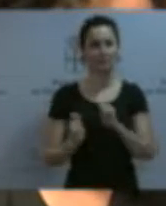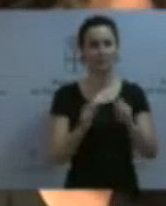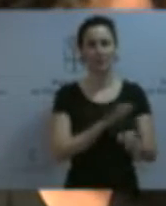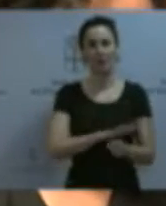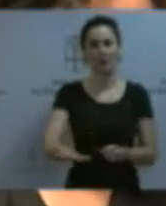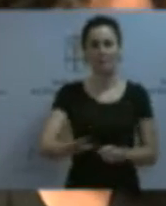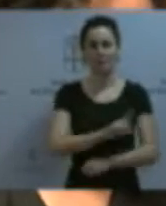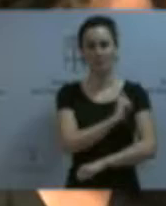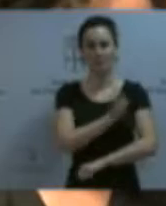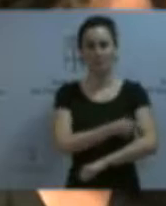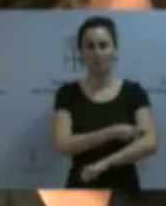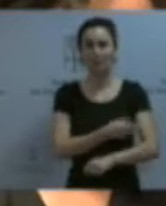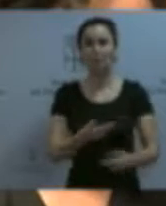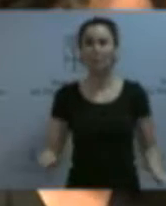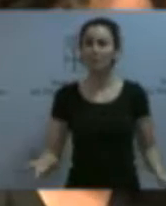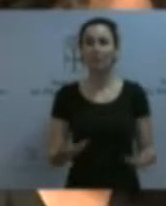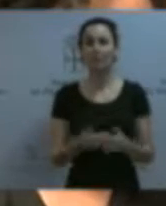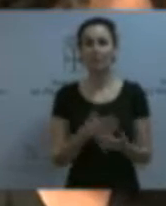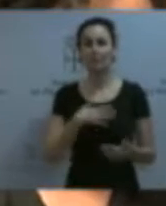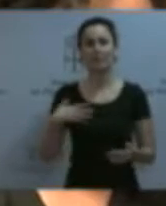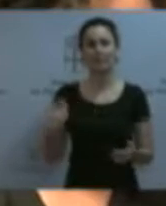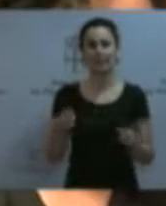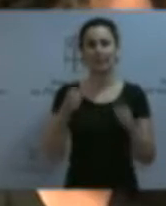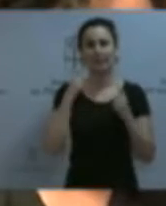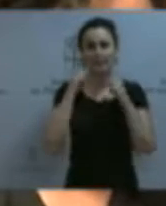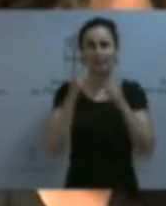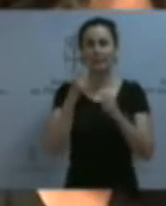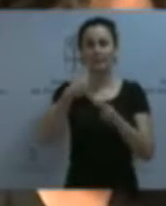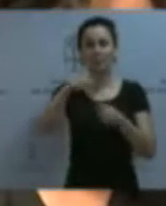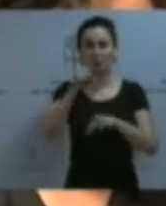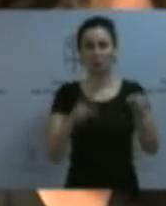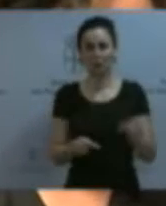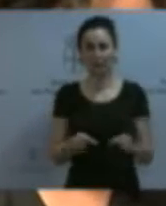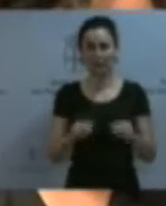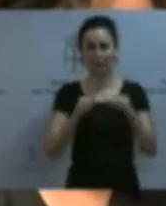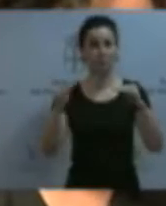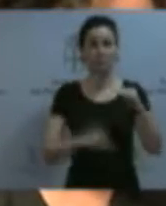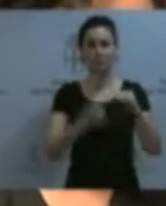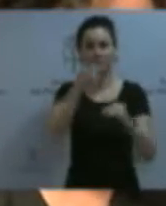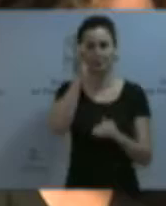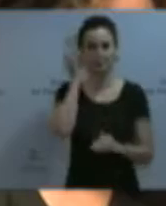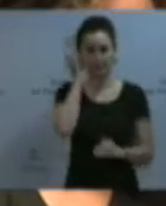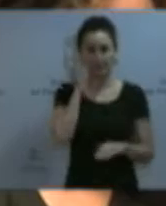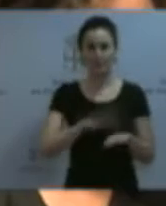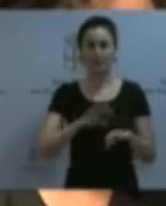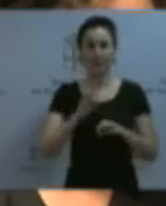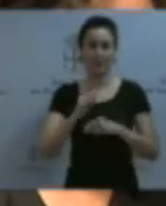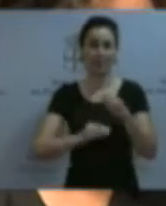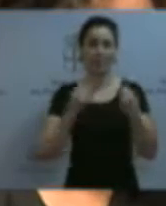deporte para intentar corregir esa brecha de género existente en la práctica